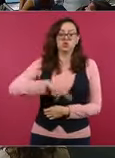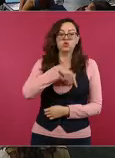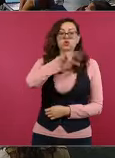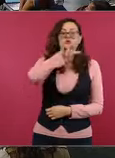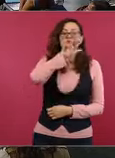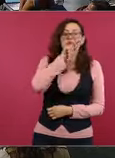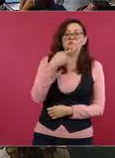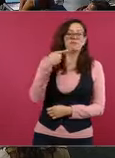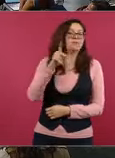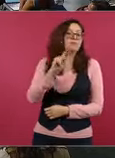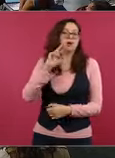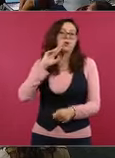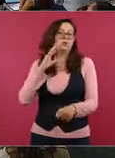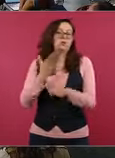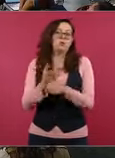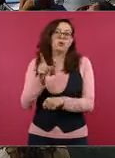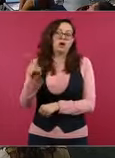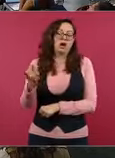responsabilidad.